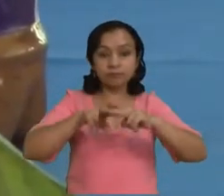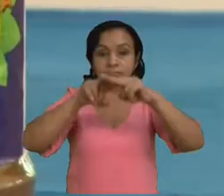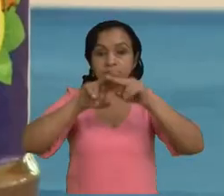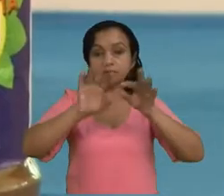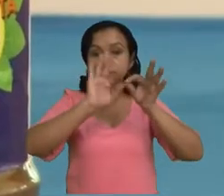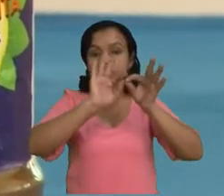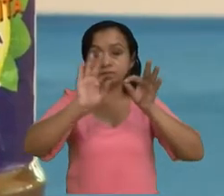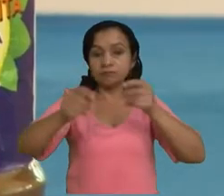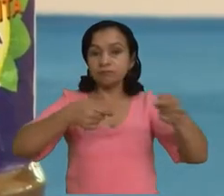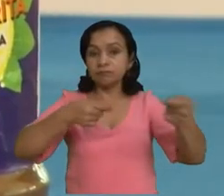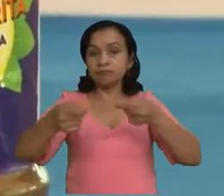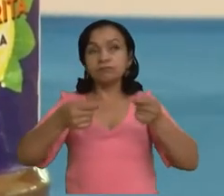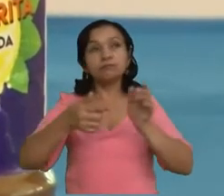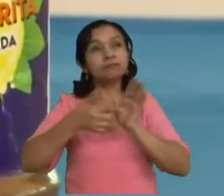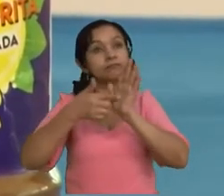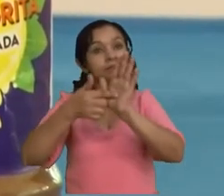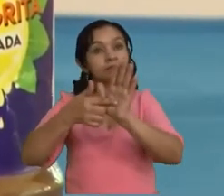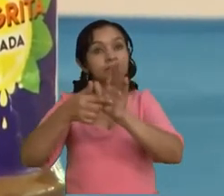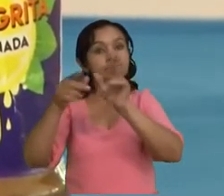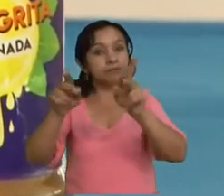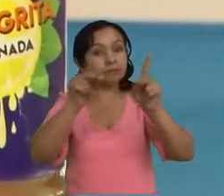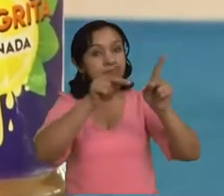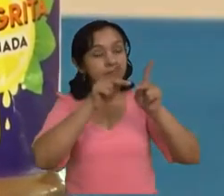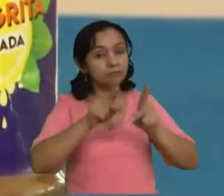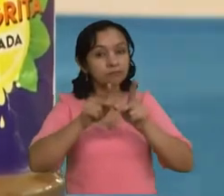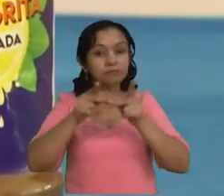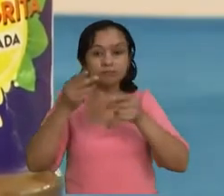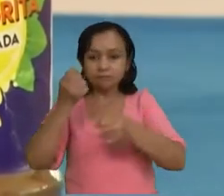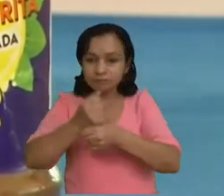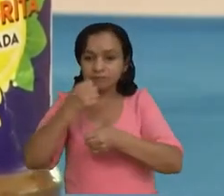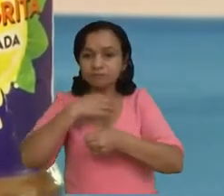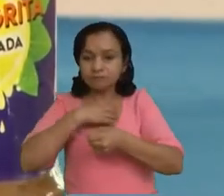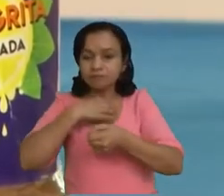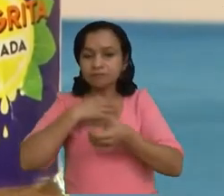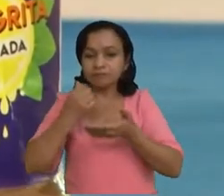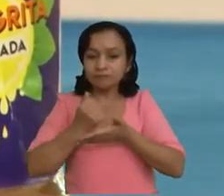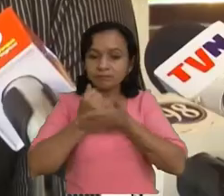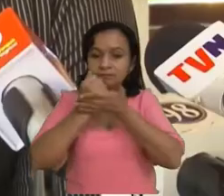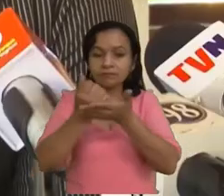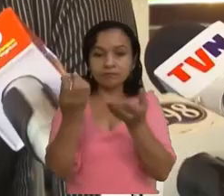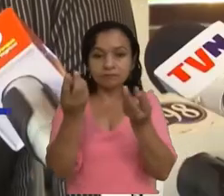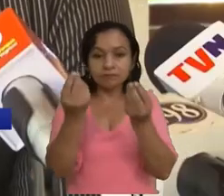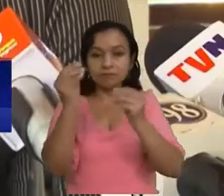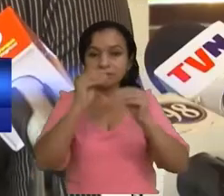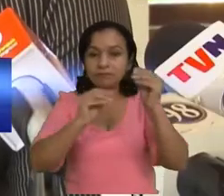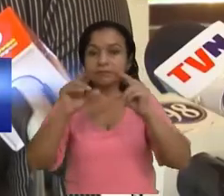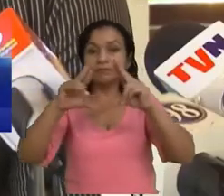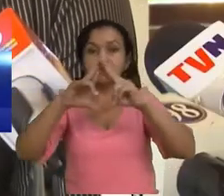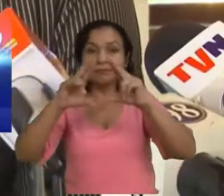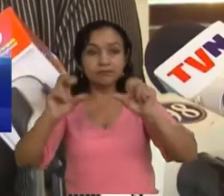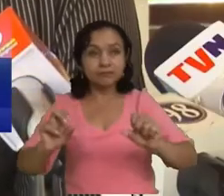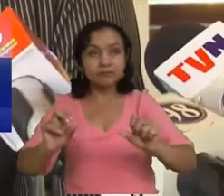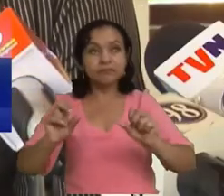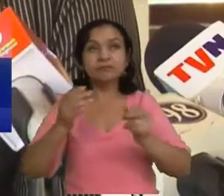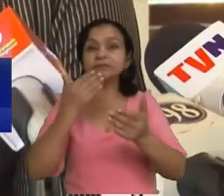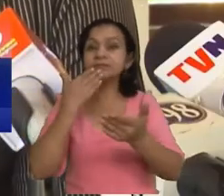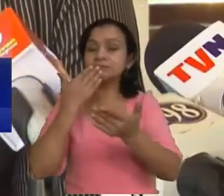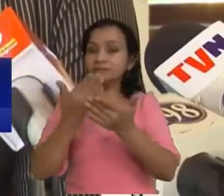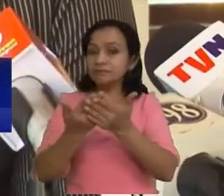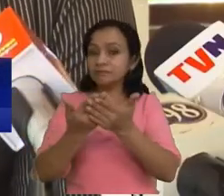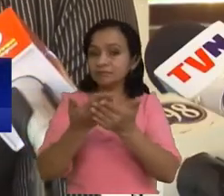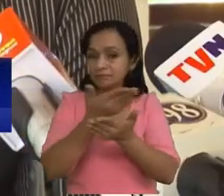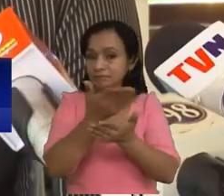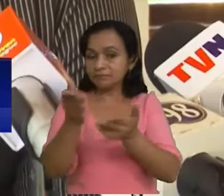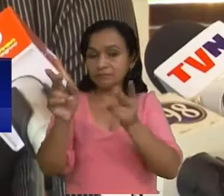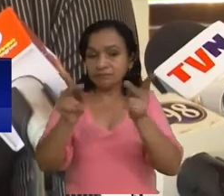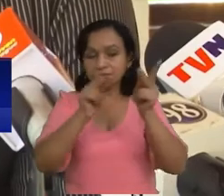Ferias. Dar a conocer a todos aquellos emprendedores con sus manos laboriosas que han aportado a la economía de nuestro país. Gracias a ellos, ¿verdad?, nuestro